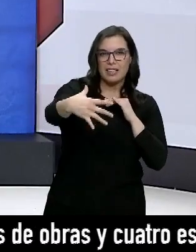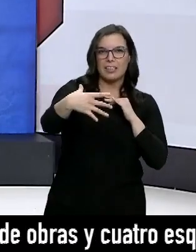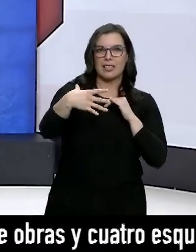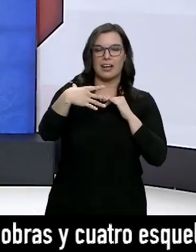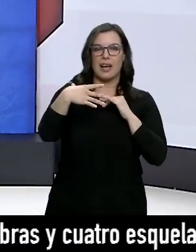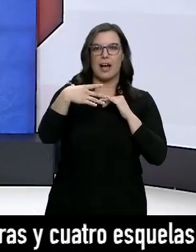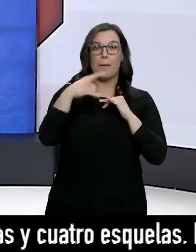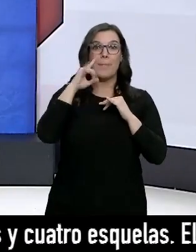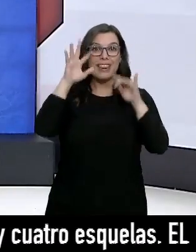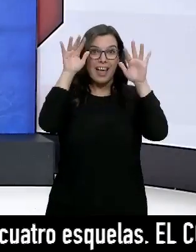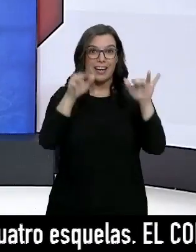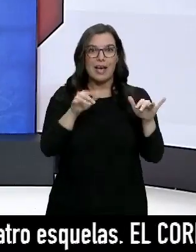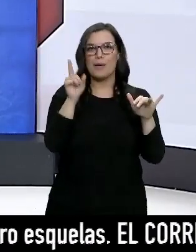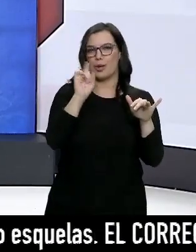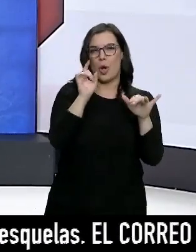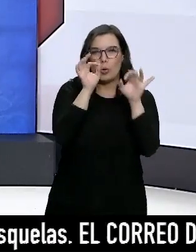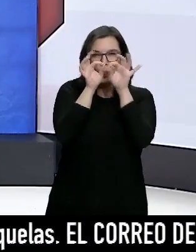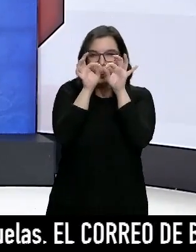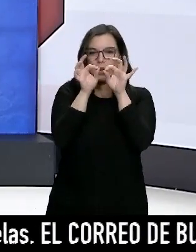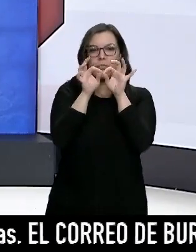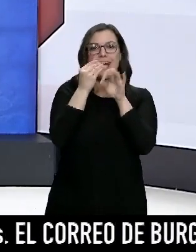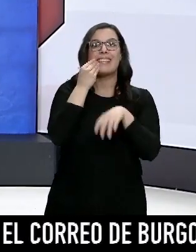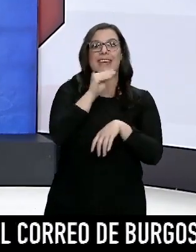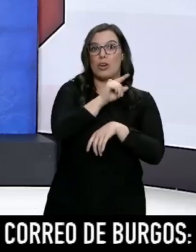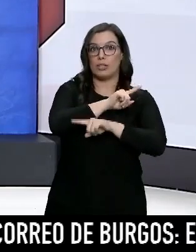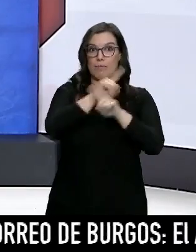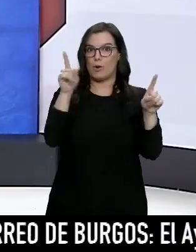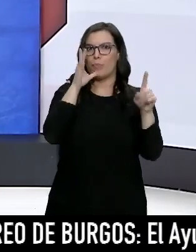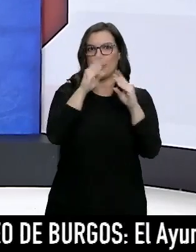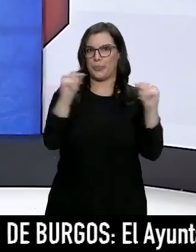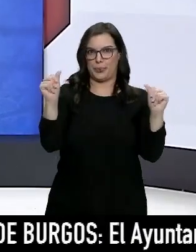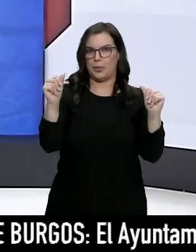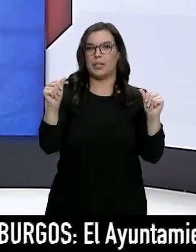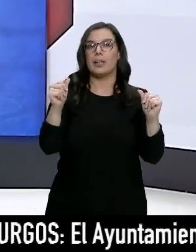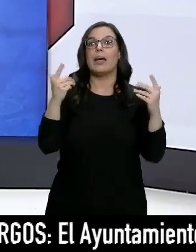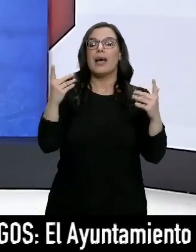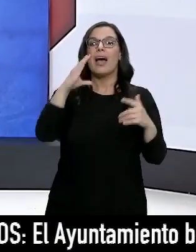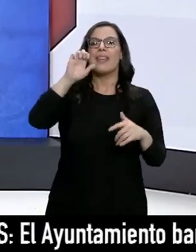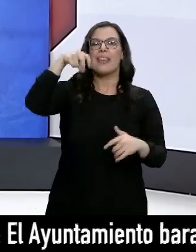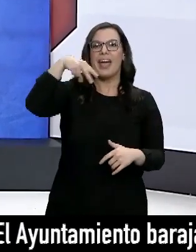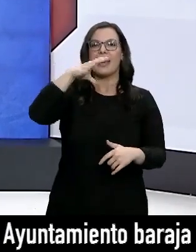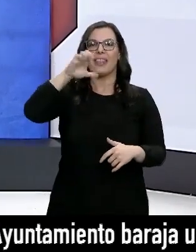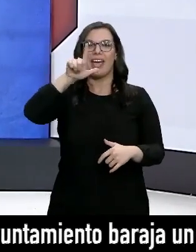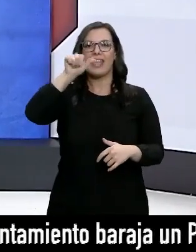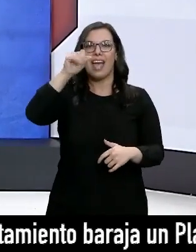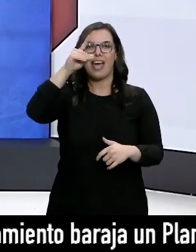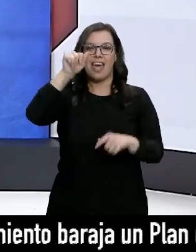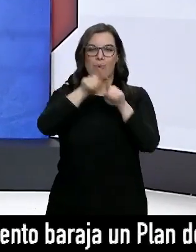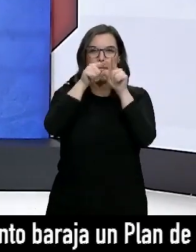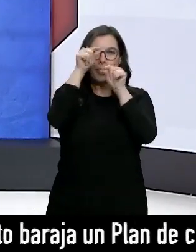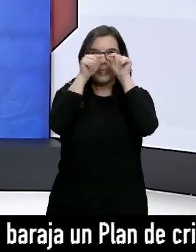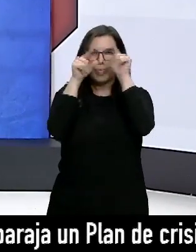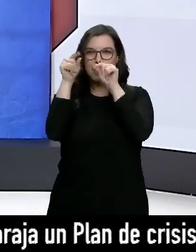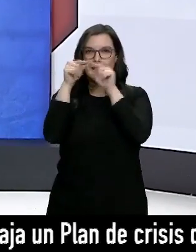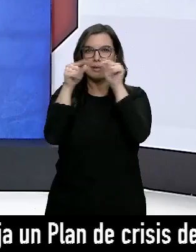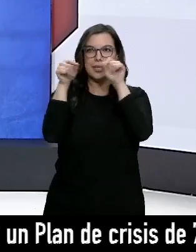superficies. Parece nieve, pero el copo es más fino y no es hielo porque se va rápidamente de los parabrisas. Es cencellada. Y es que esas gotículas de niebla que